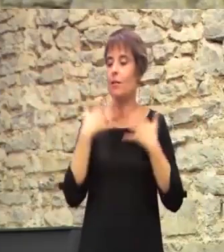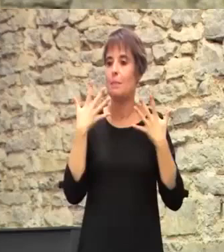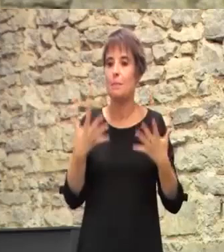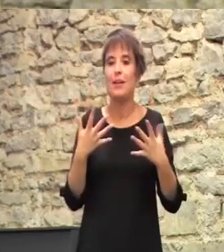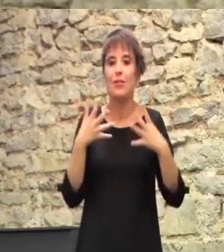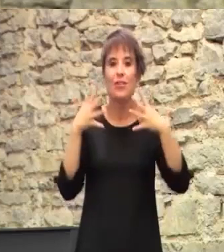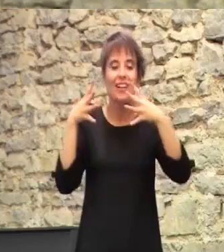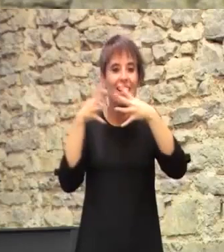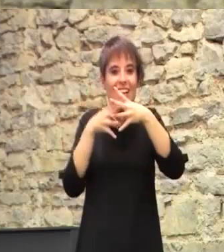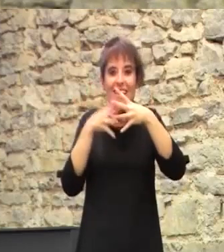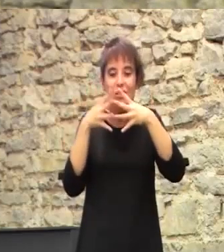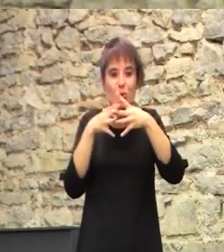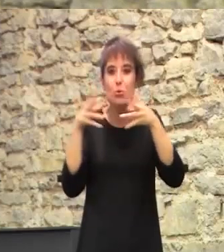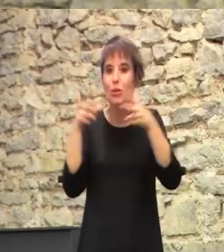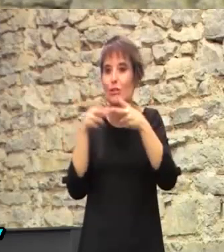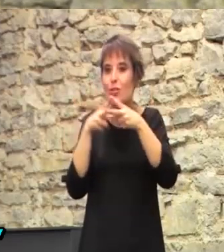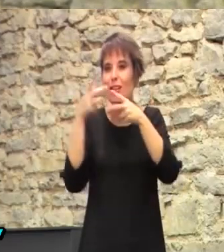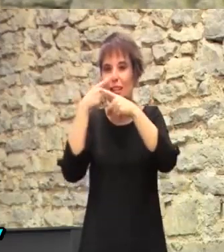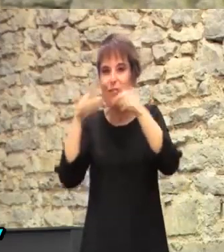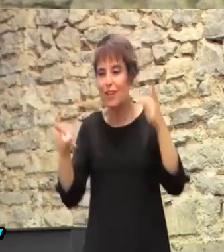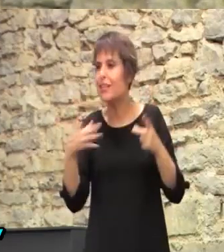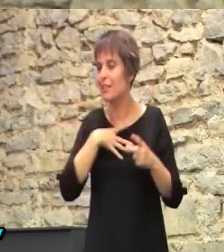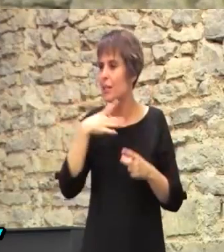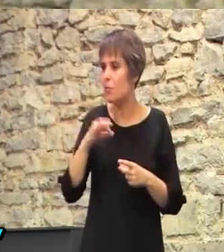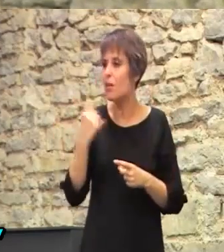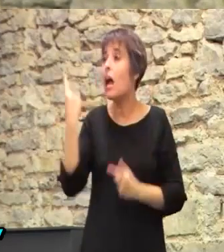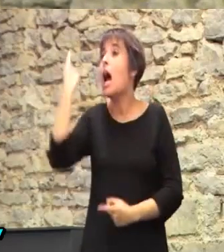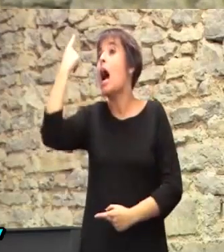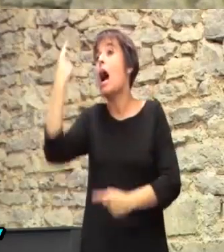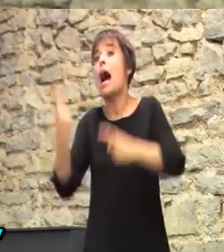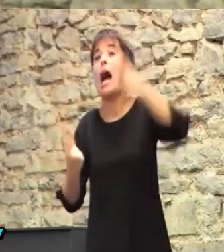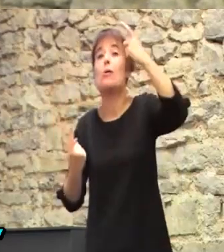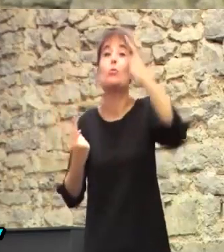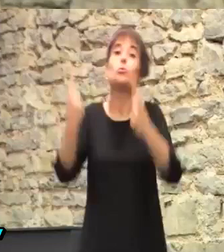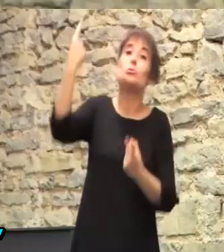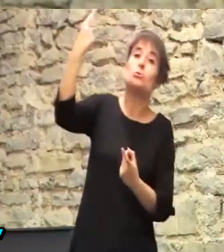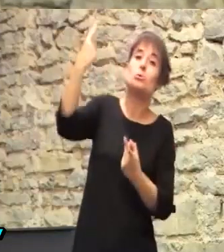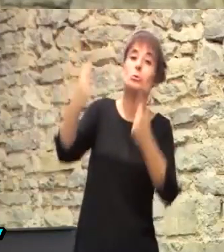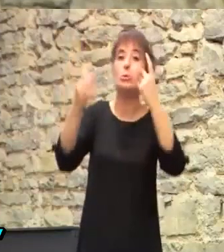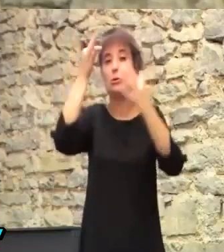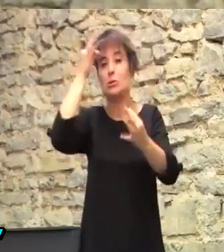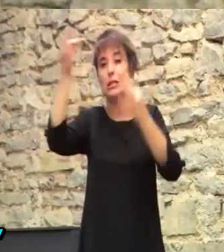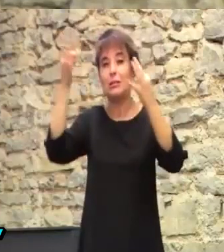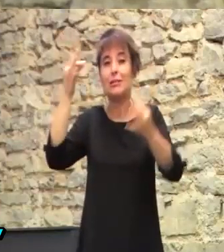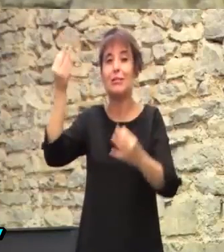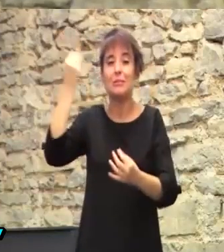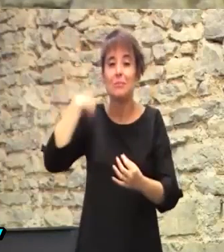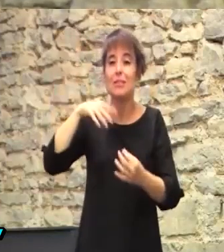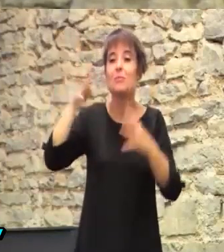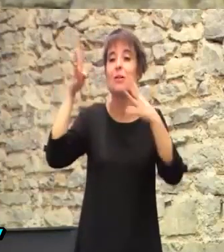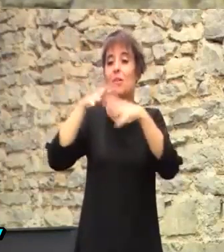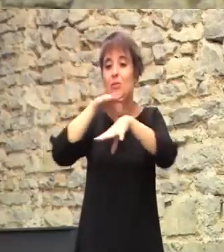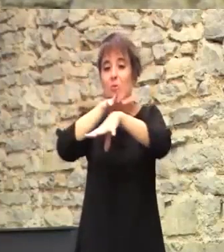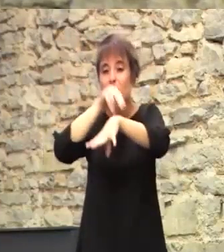estructuras de una sociedad diferente que ya tenemos algunos esbozos en suecia eso que cambiando algunas